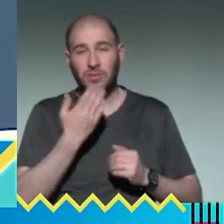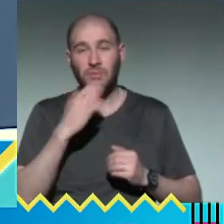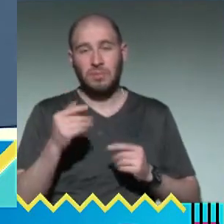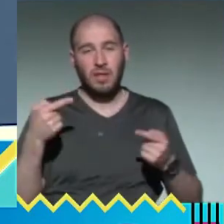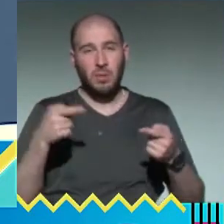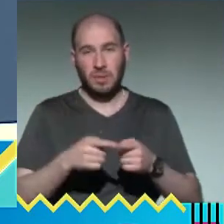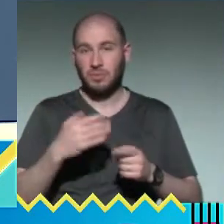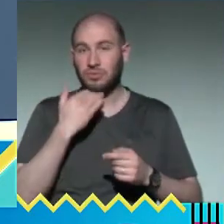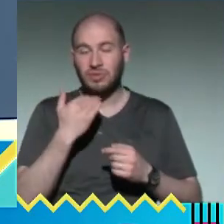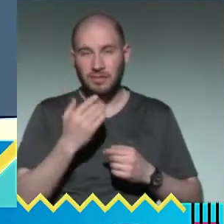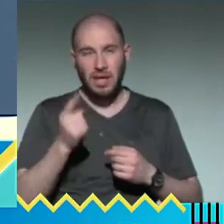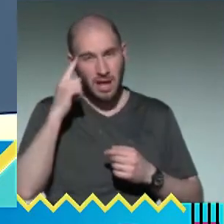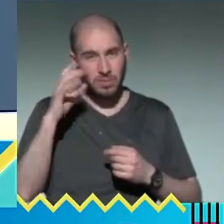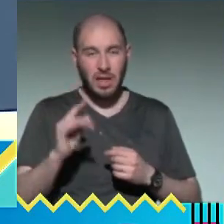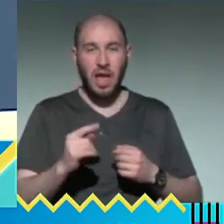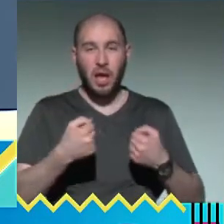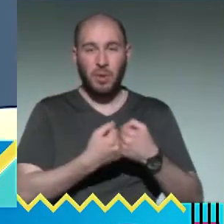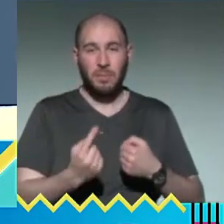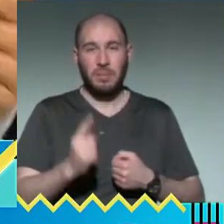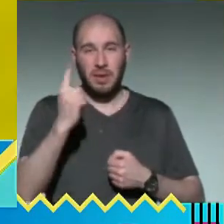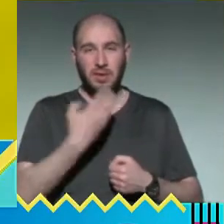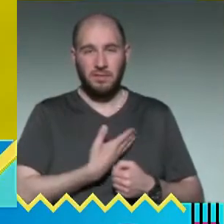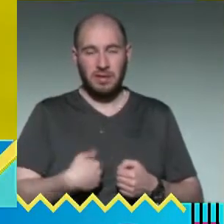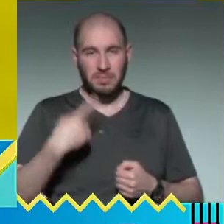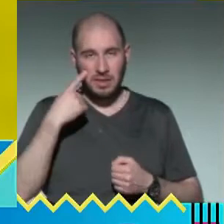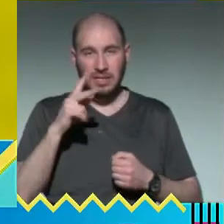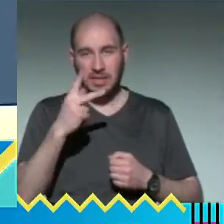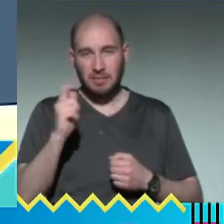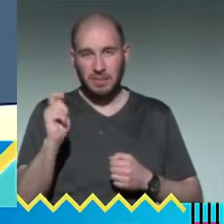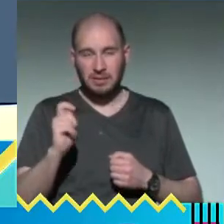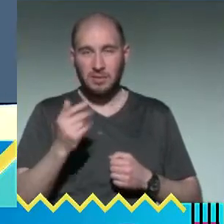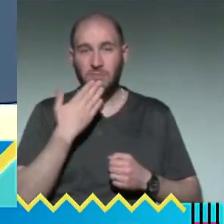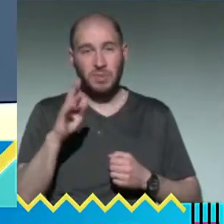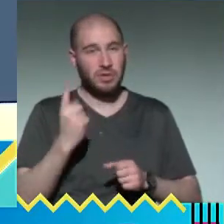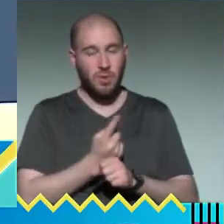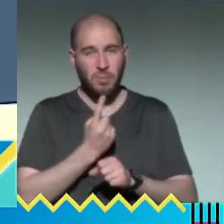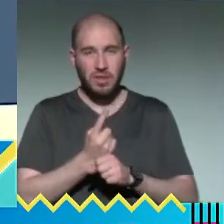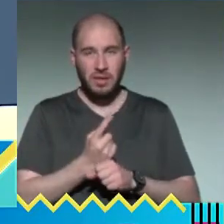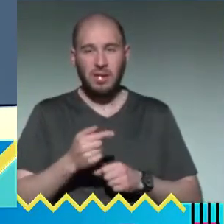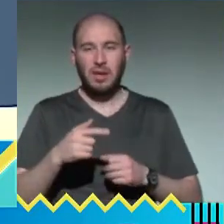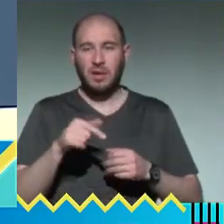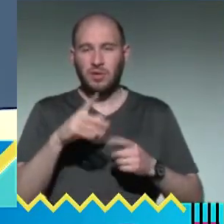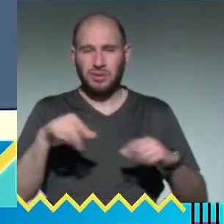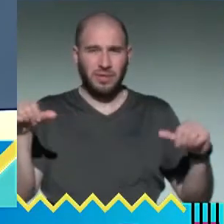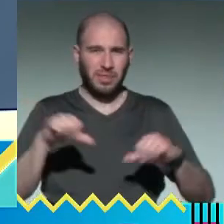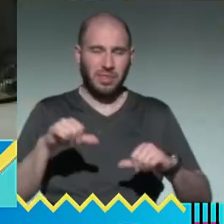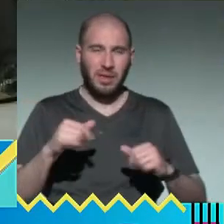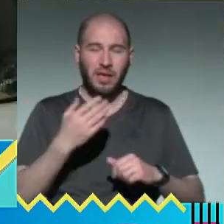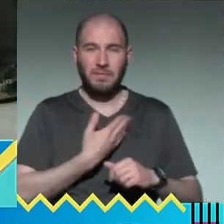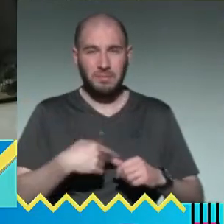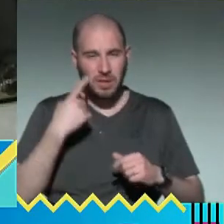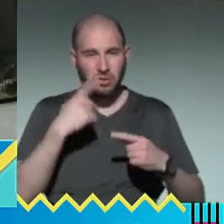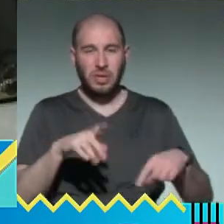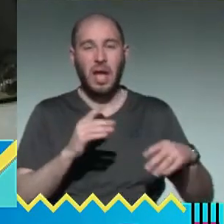las metas. Recordemos que el primer acuerdo con el Fondo de hace 3 meses no lo pudimos cumplir. Ni el escenario pesimista. El Fondo había puesto un